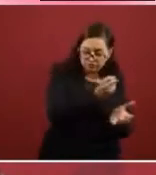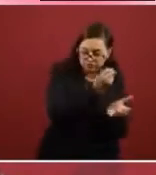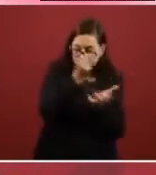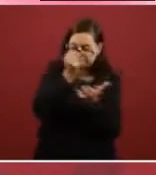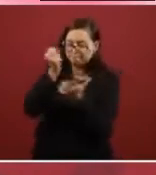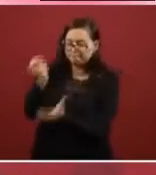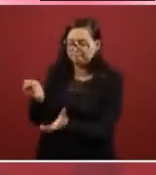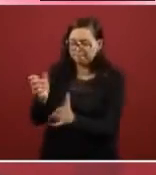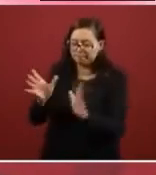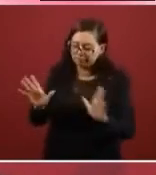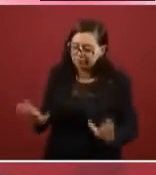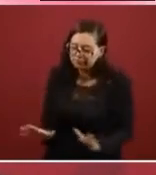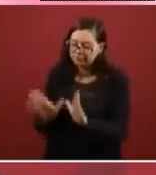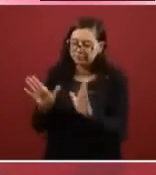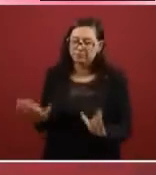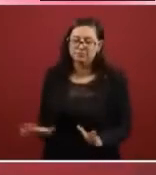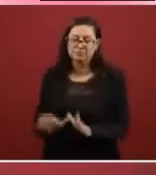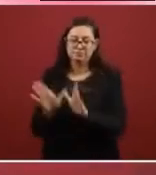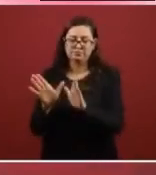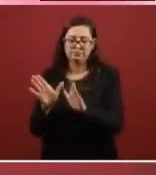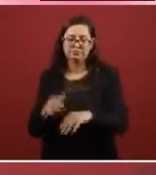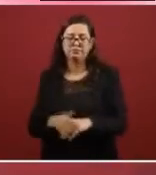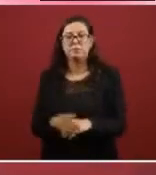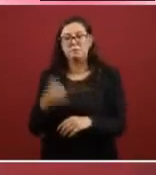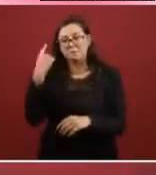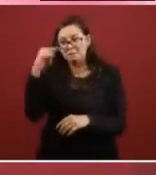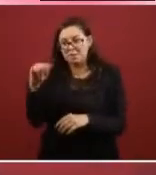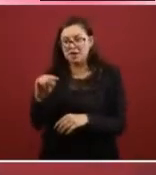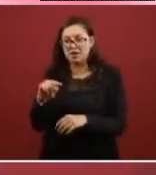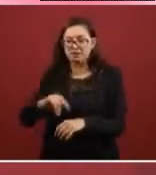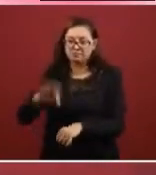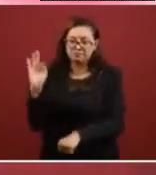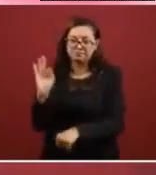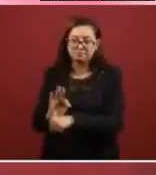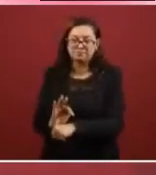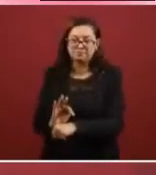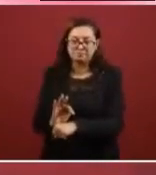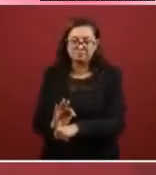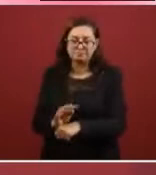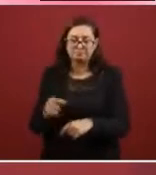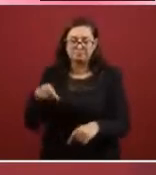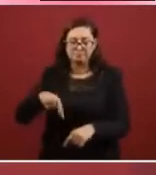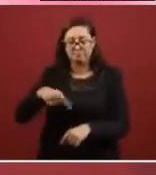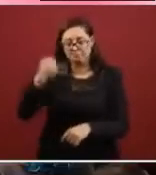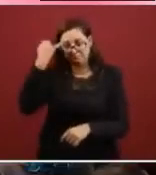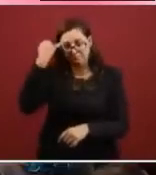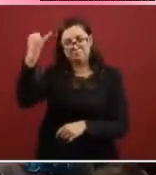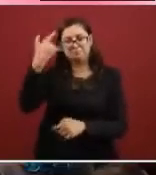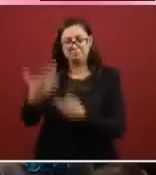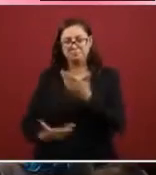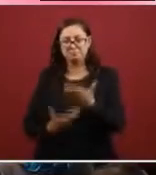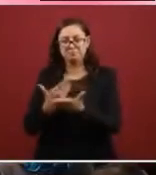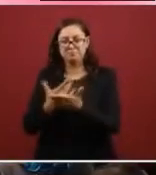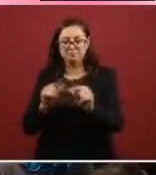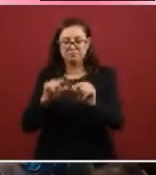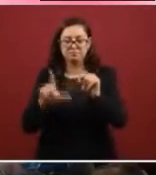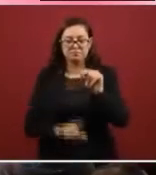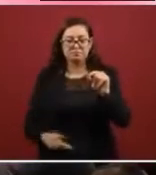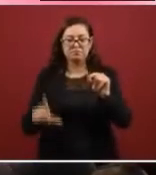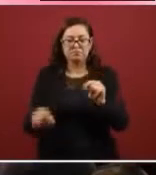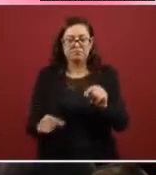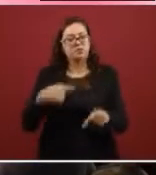quickly and scientific information in favor of what Mexico is having. He's done with his